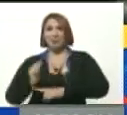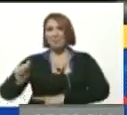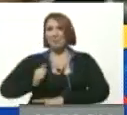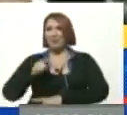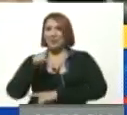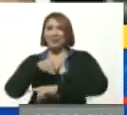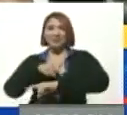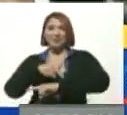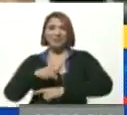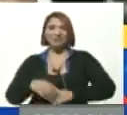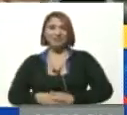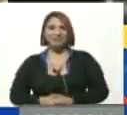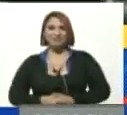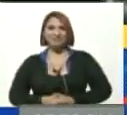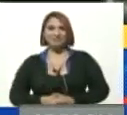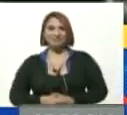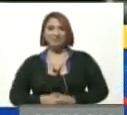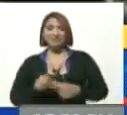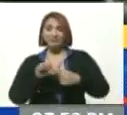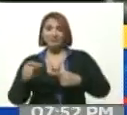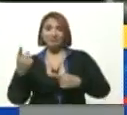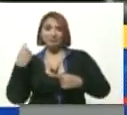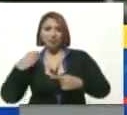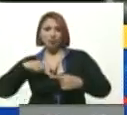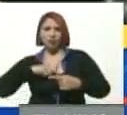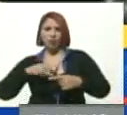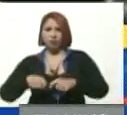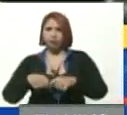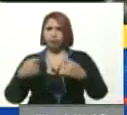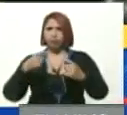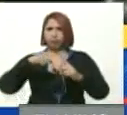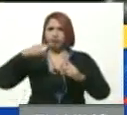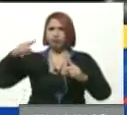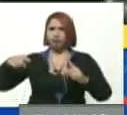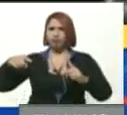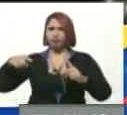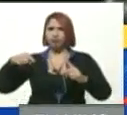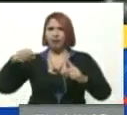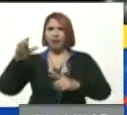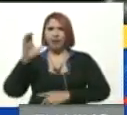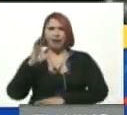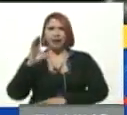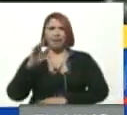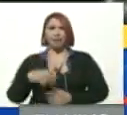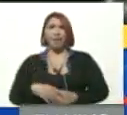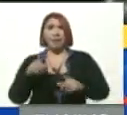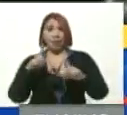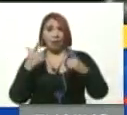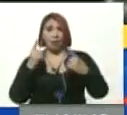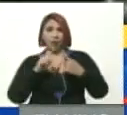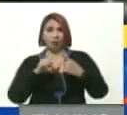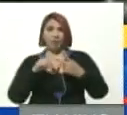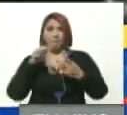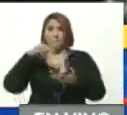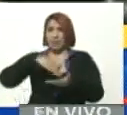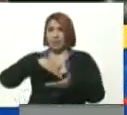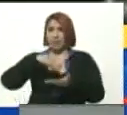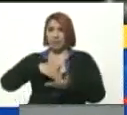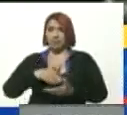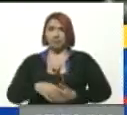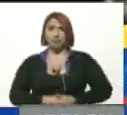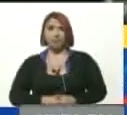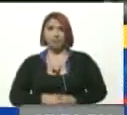tiempo, la semana pasada tuvimos un sabotaje eléctrico a la Gran Caracas, La Guaira, Miranda y